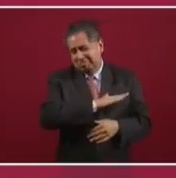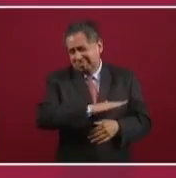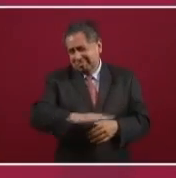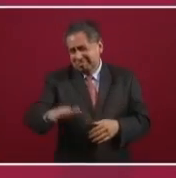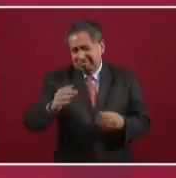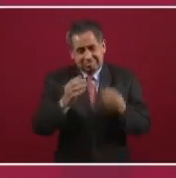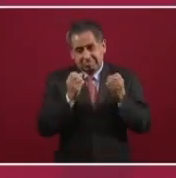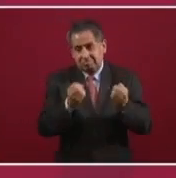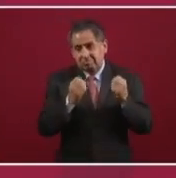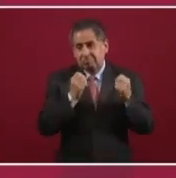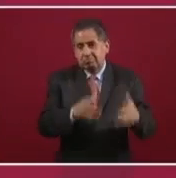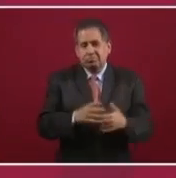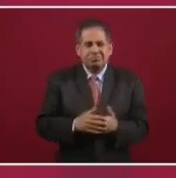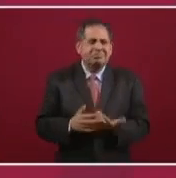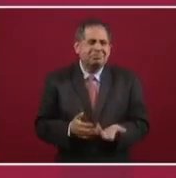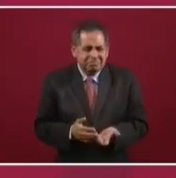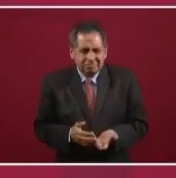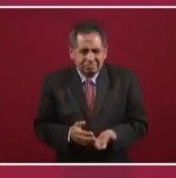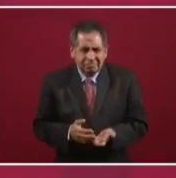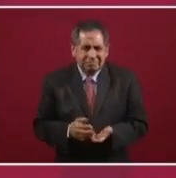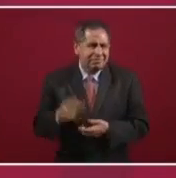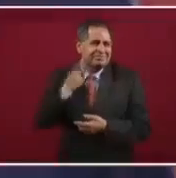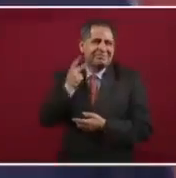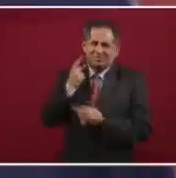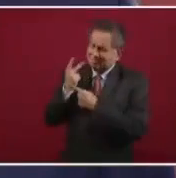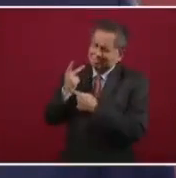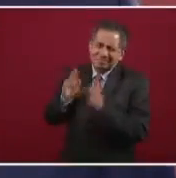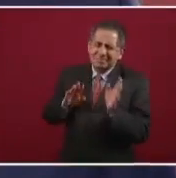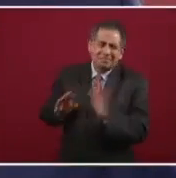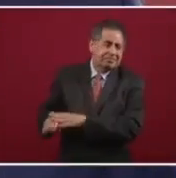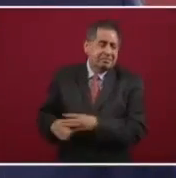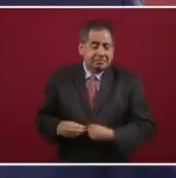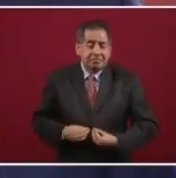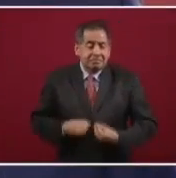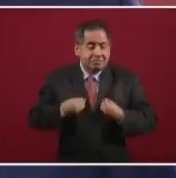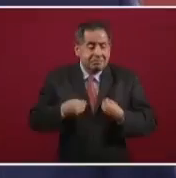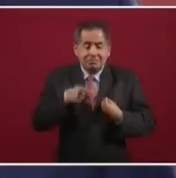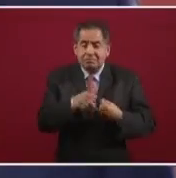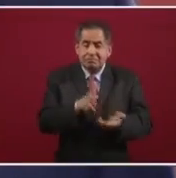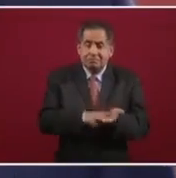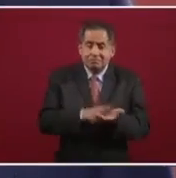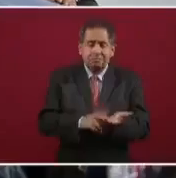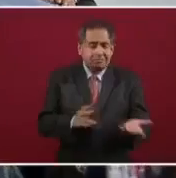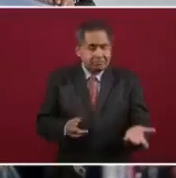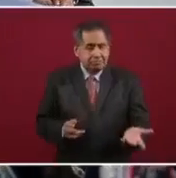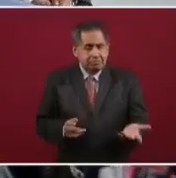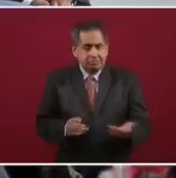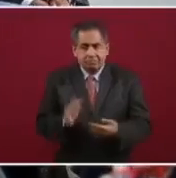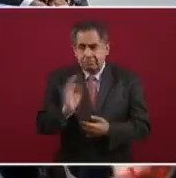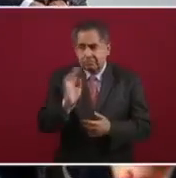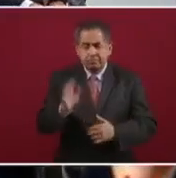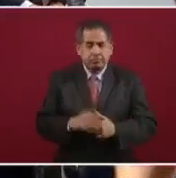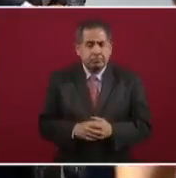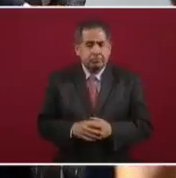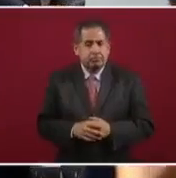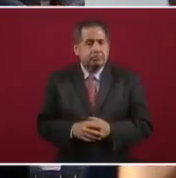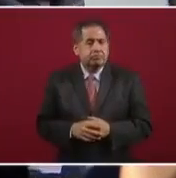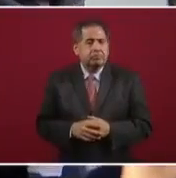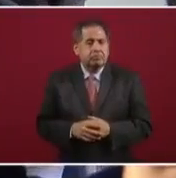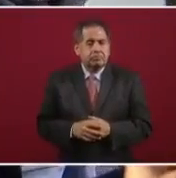Y lo de menos es lo político. que vamos